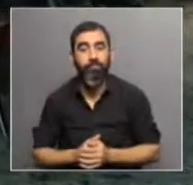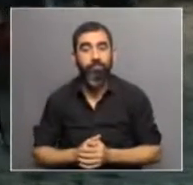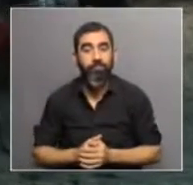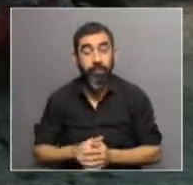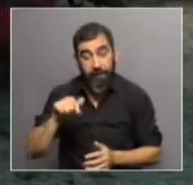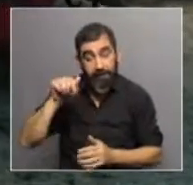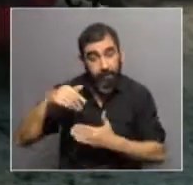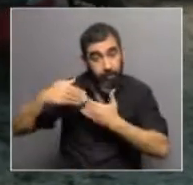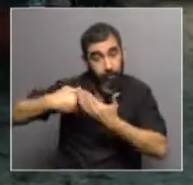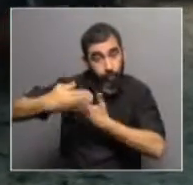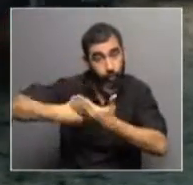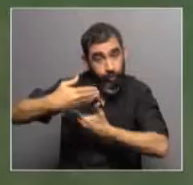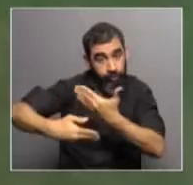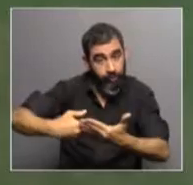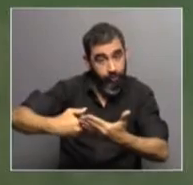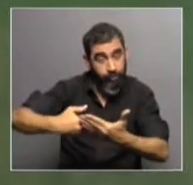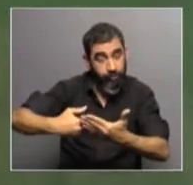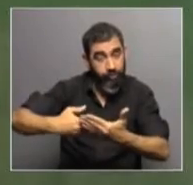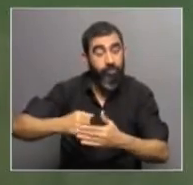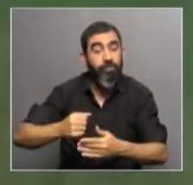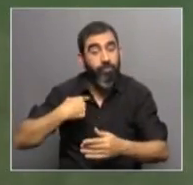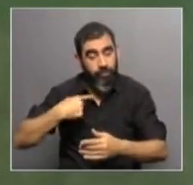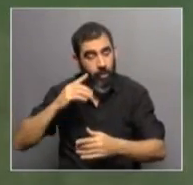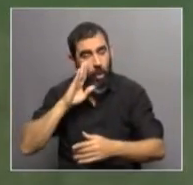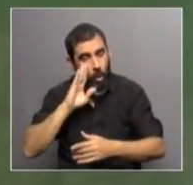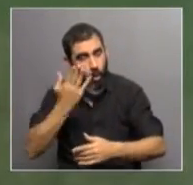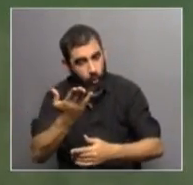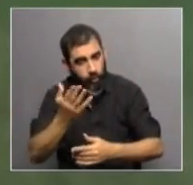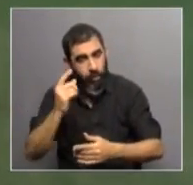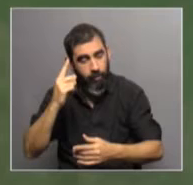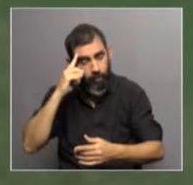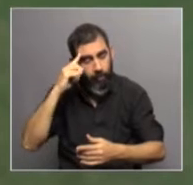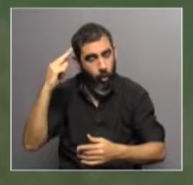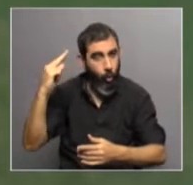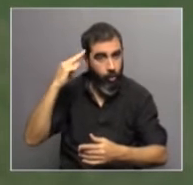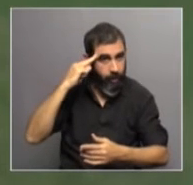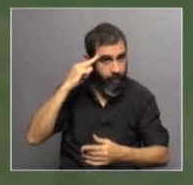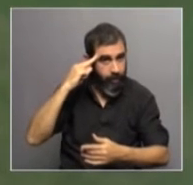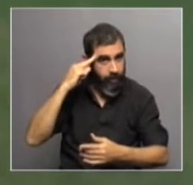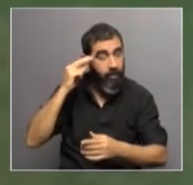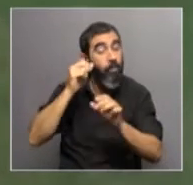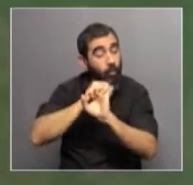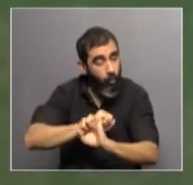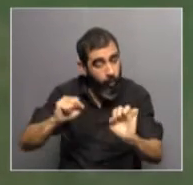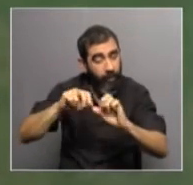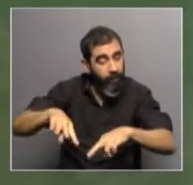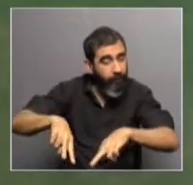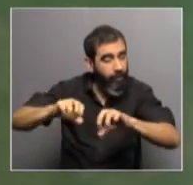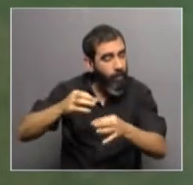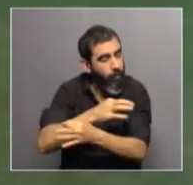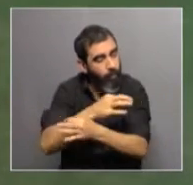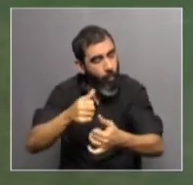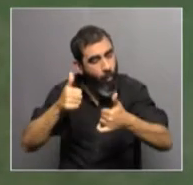Y ese proceso que nosotros reconocemos como nostalgia, ¿verdad?, se puede estudiar muy